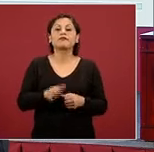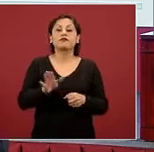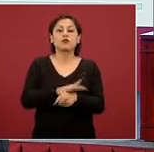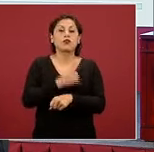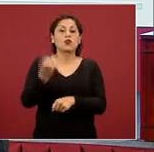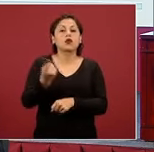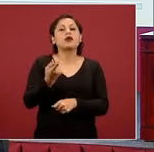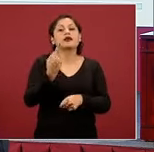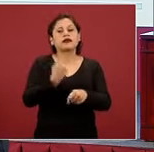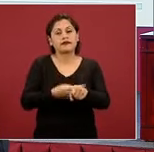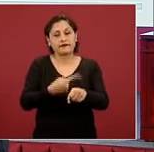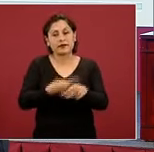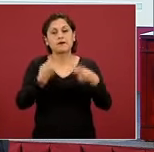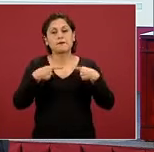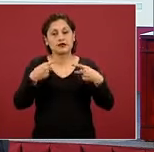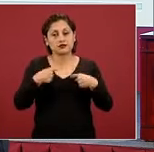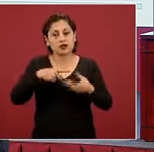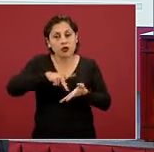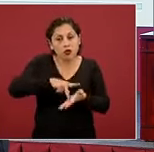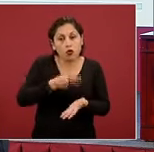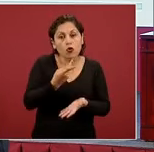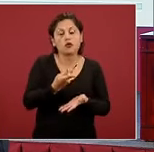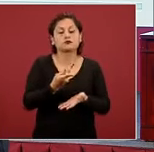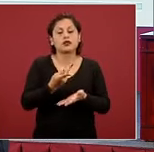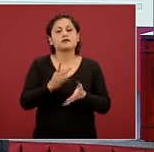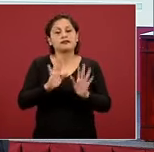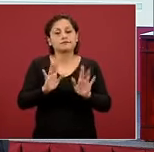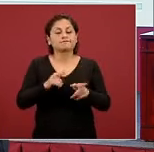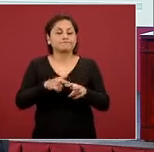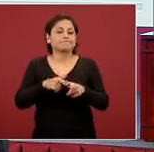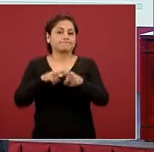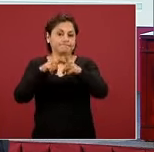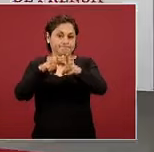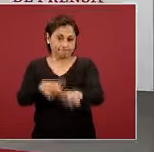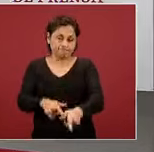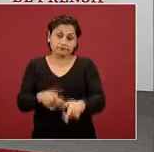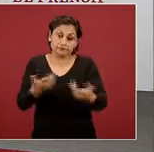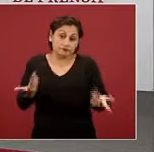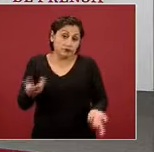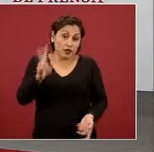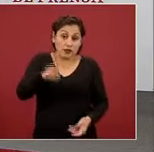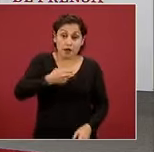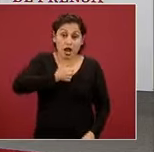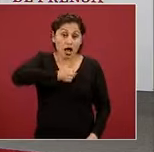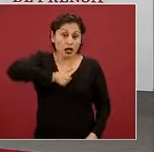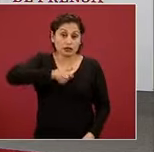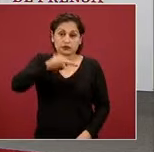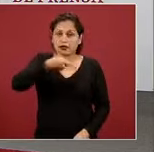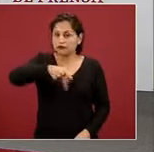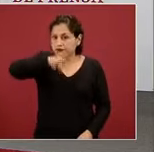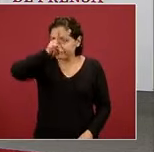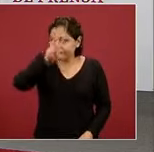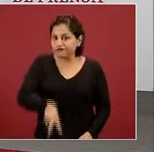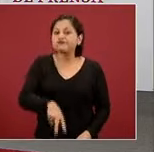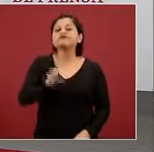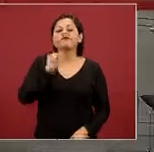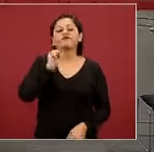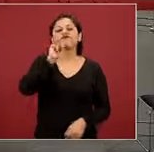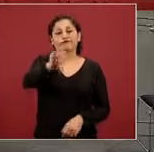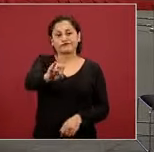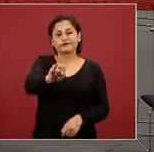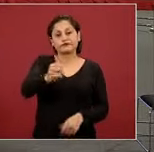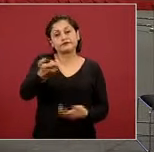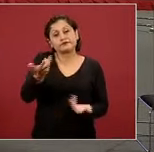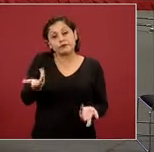detectados por semana. Es desafortunado, pero es una realidad, y es muy probable que esto tiene relación